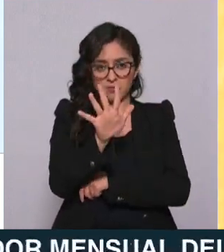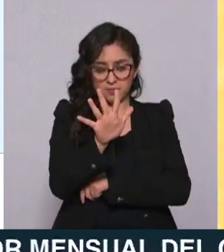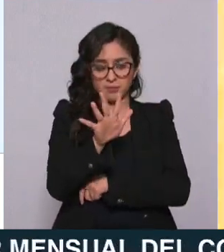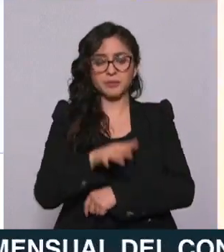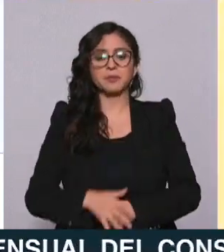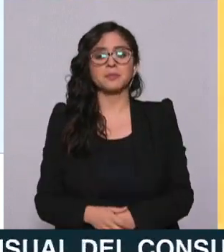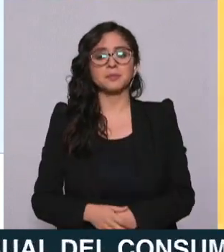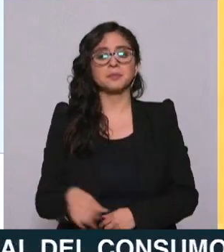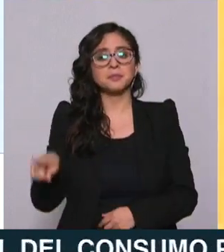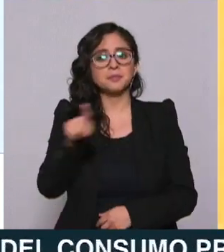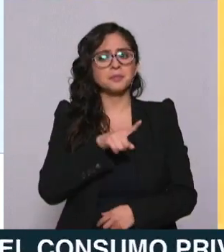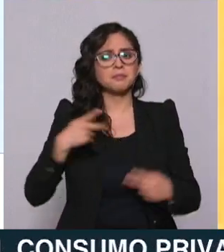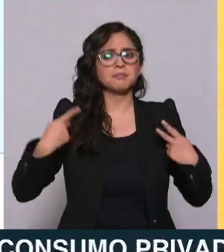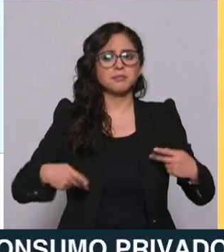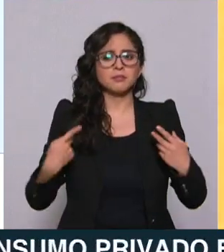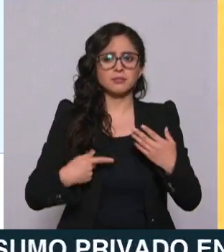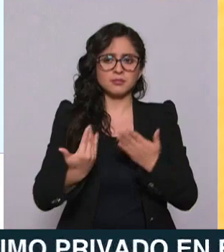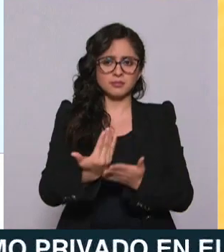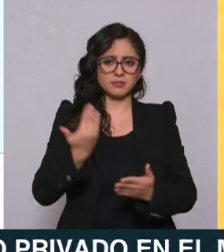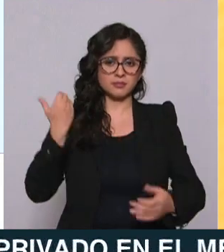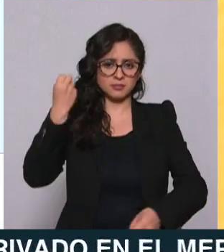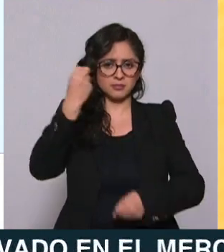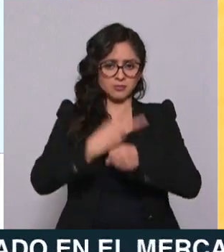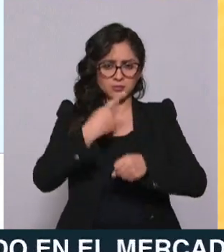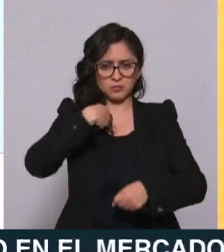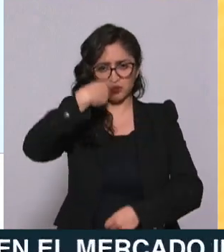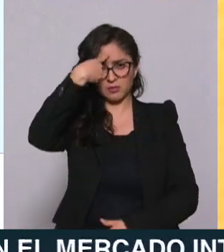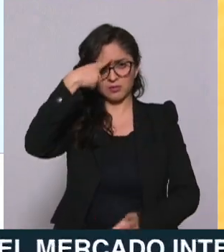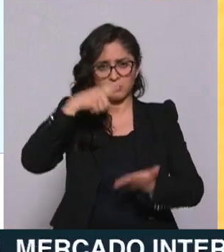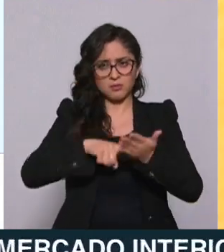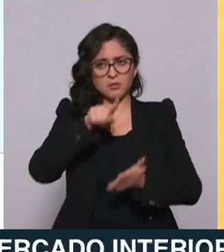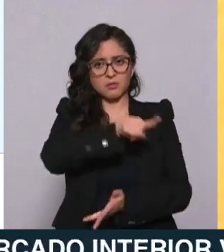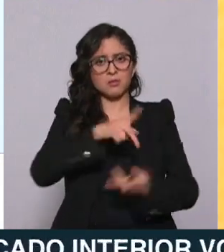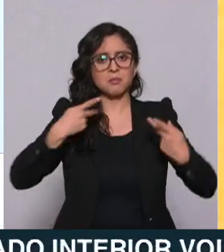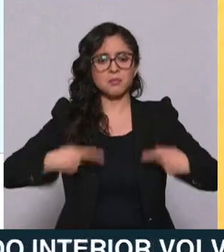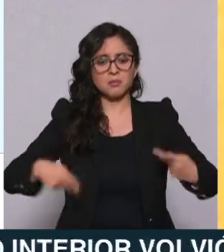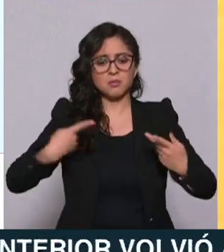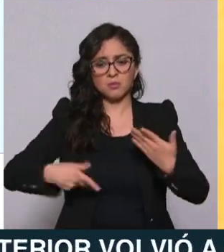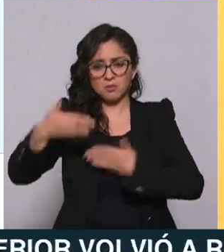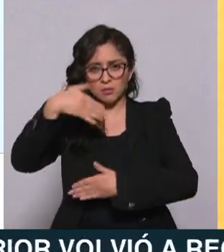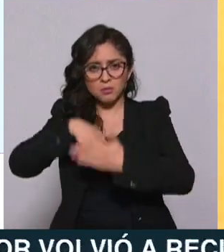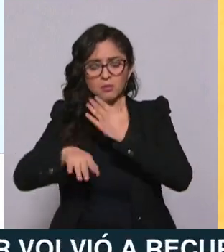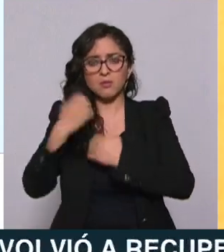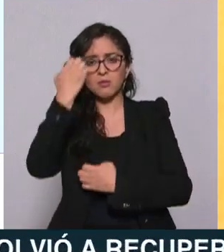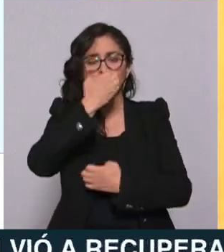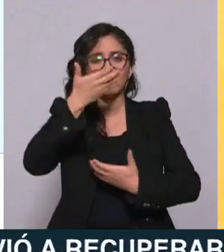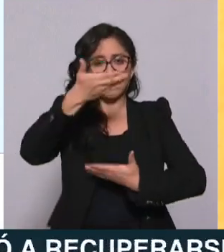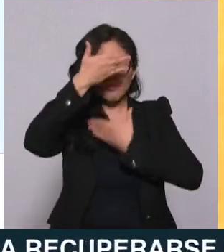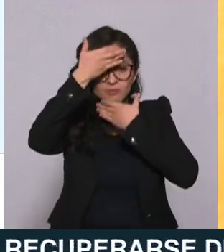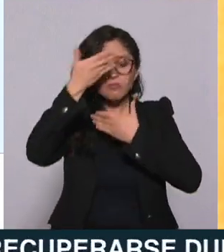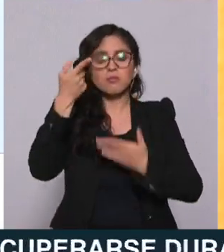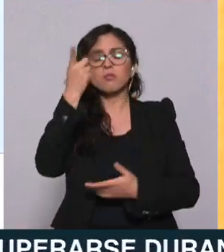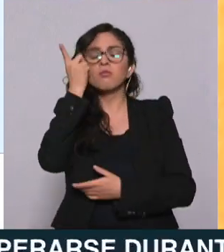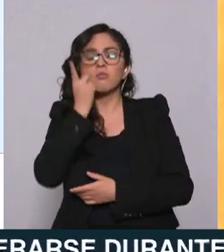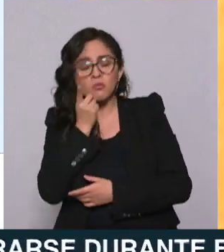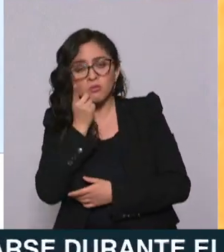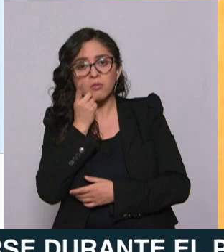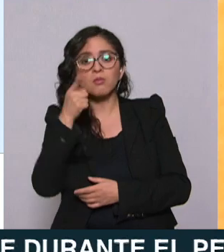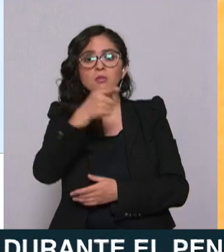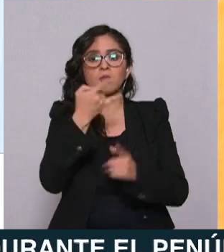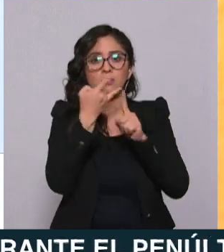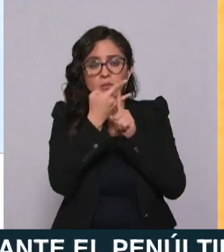llegaron antes, creo que estaban dormidas los paristas, y abrieron la puerta y algunos por